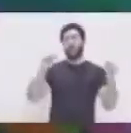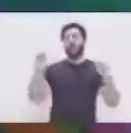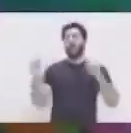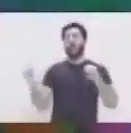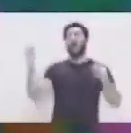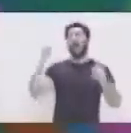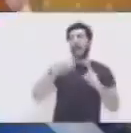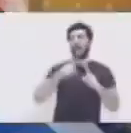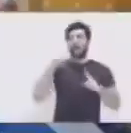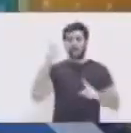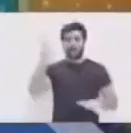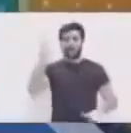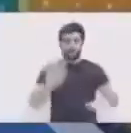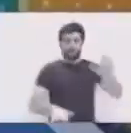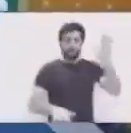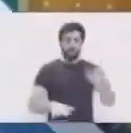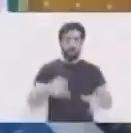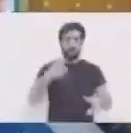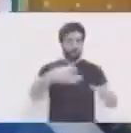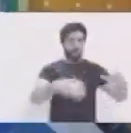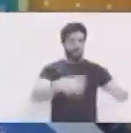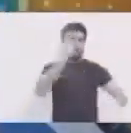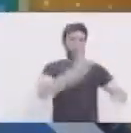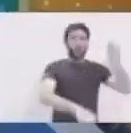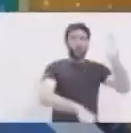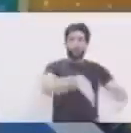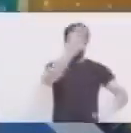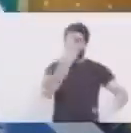¡Y la batería!